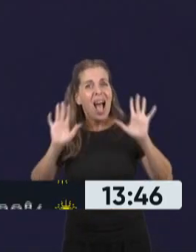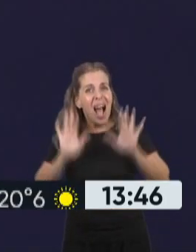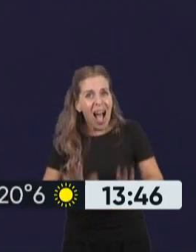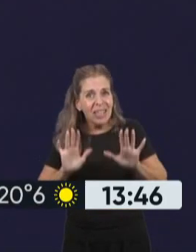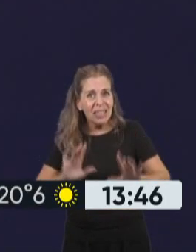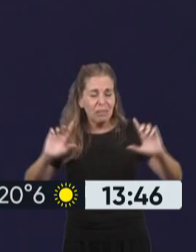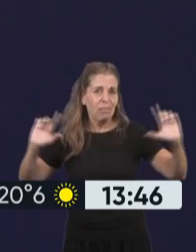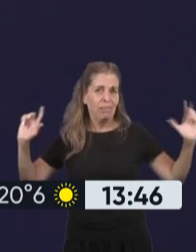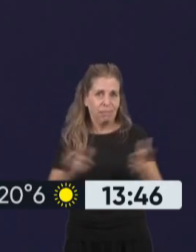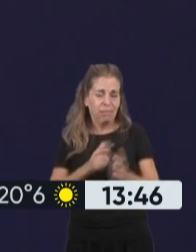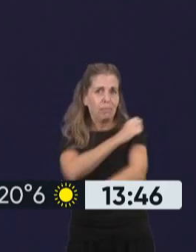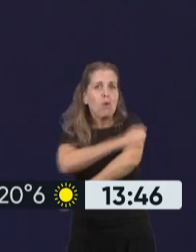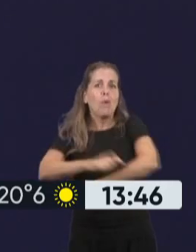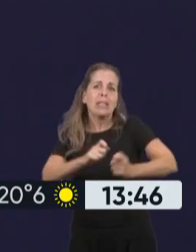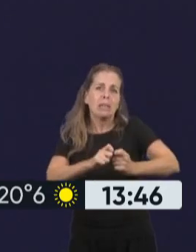60% de pobres.